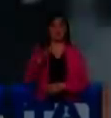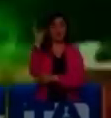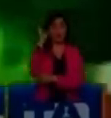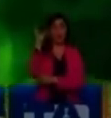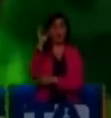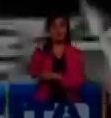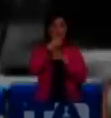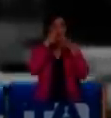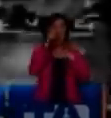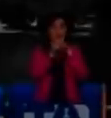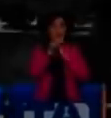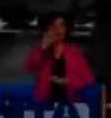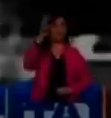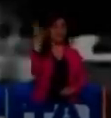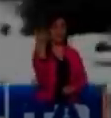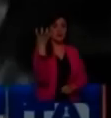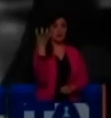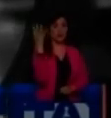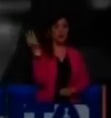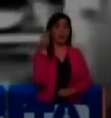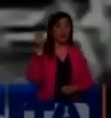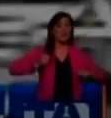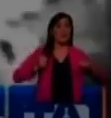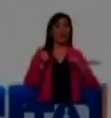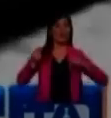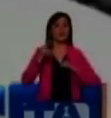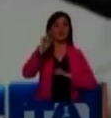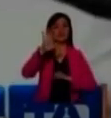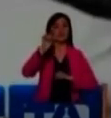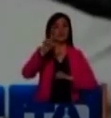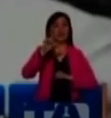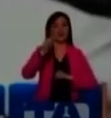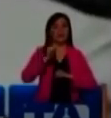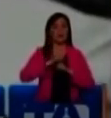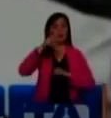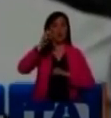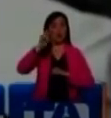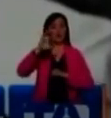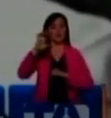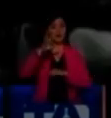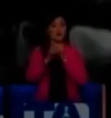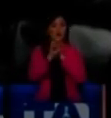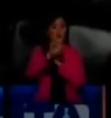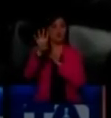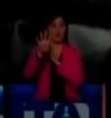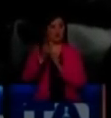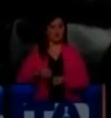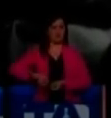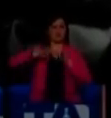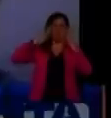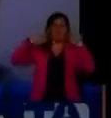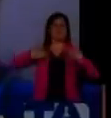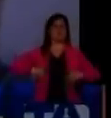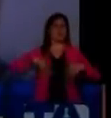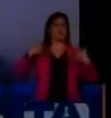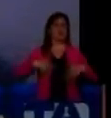Colombia, marzo del 2014. La joven bogotana Natalia Ponce de León, de 34 años, fue atacada brutalmente con ácido.